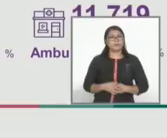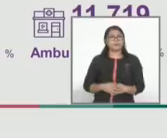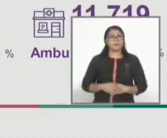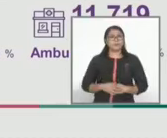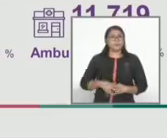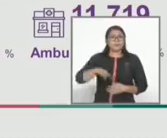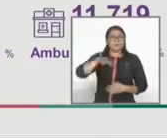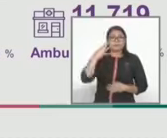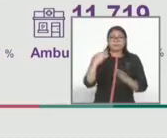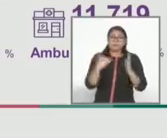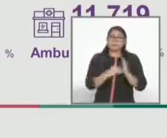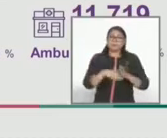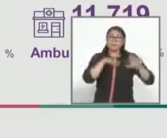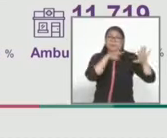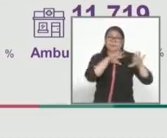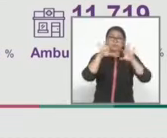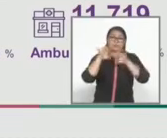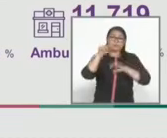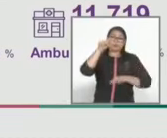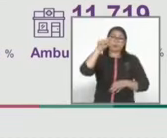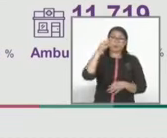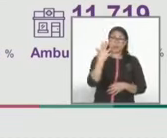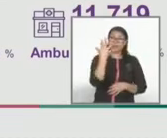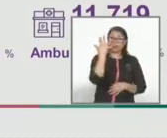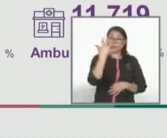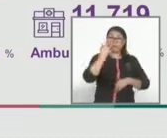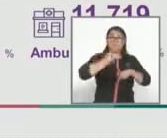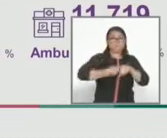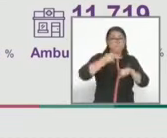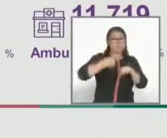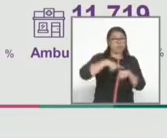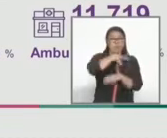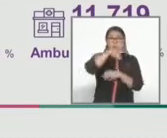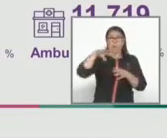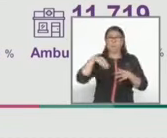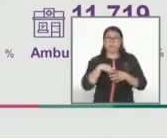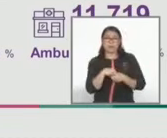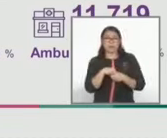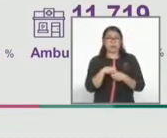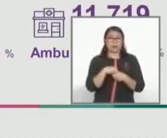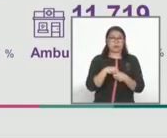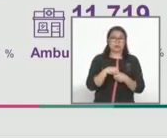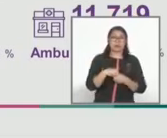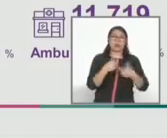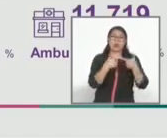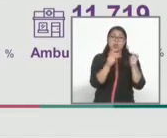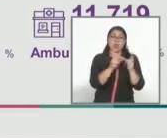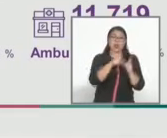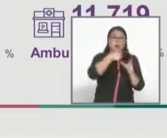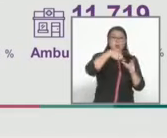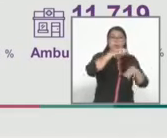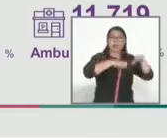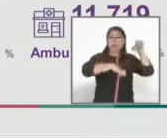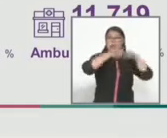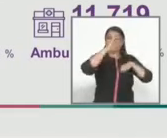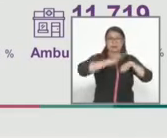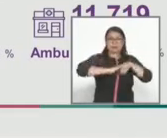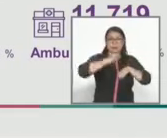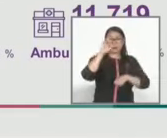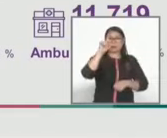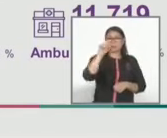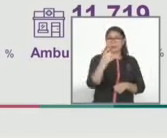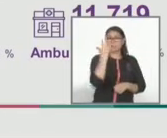los 14.925 casos confirmados a la fecha, sigue siendo el grupo de edad más afectado, el